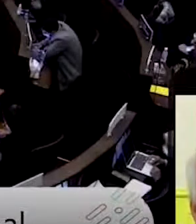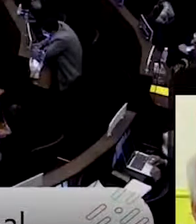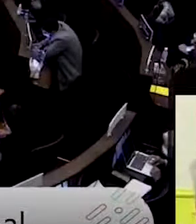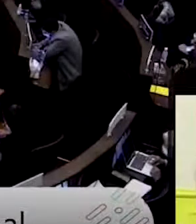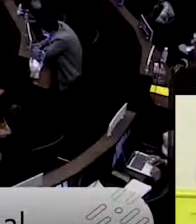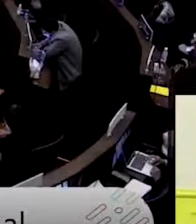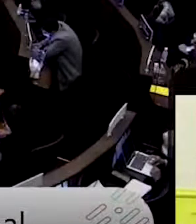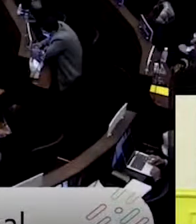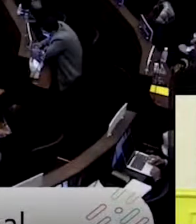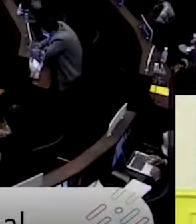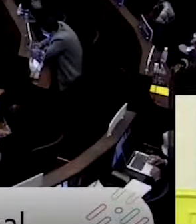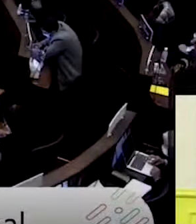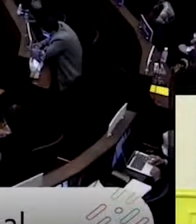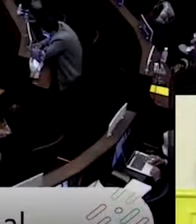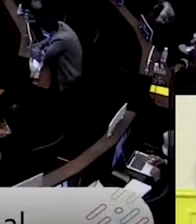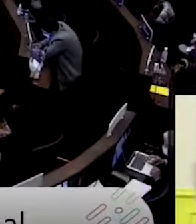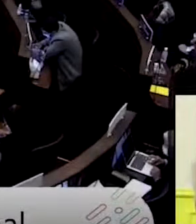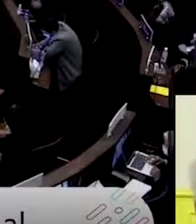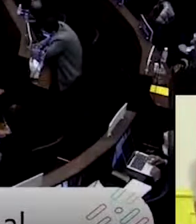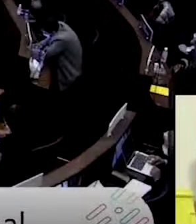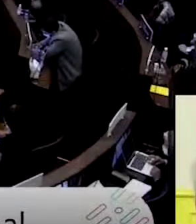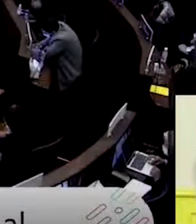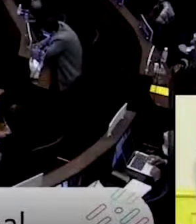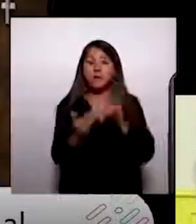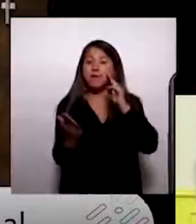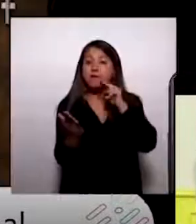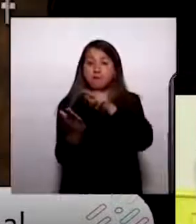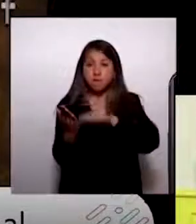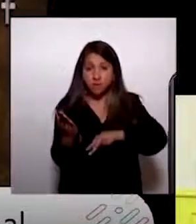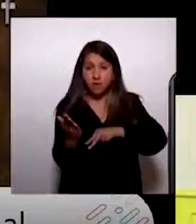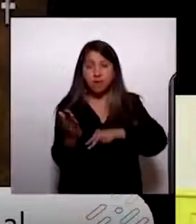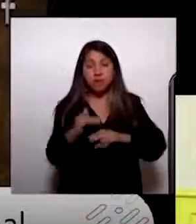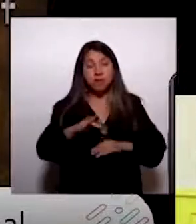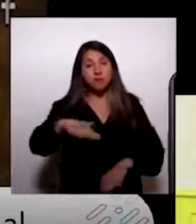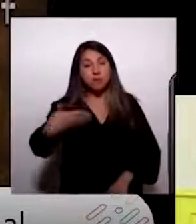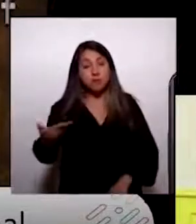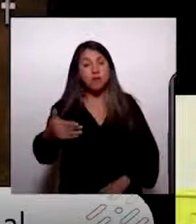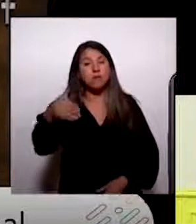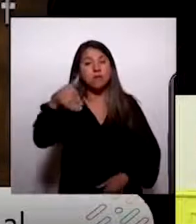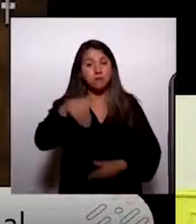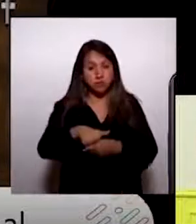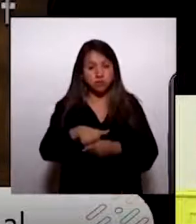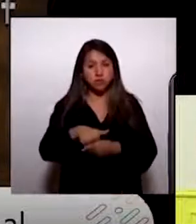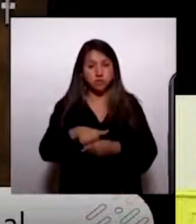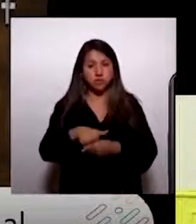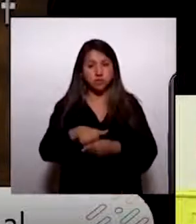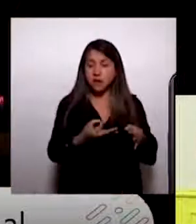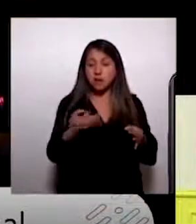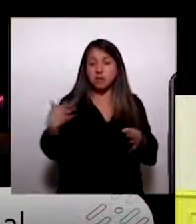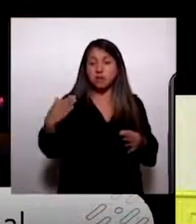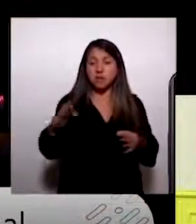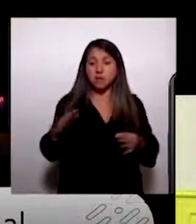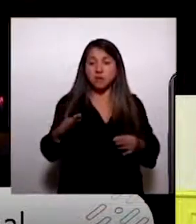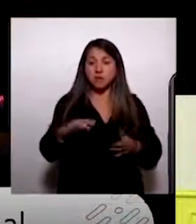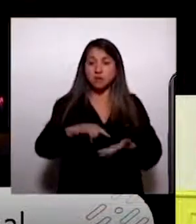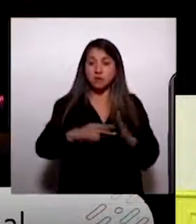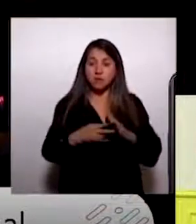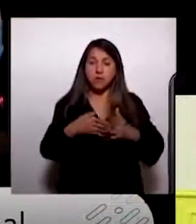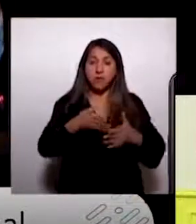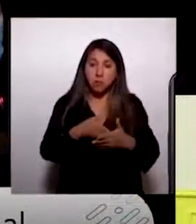recomendación. El chileno que tenga duda de lo que yo estoy planteando, revise la Constitución Política del Estado,